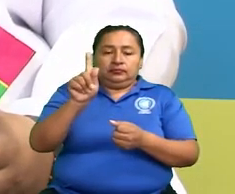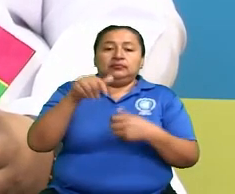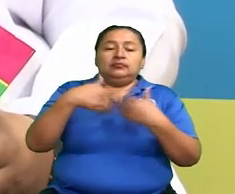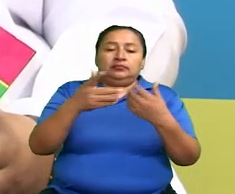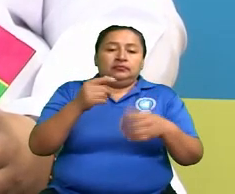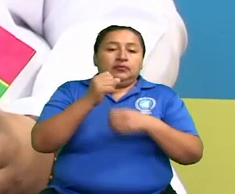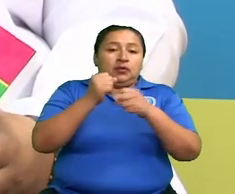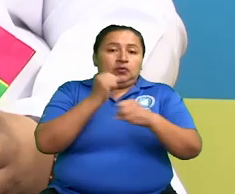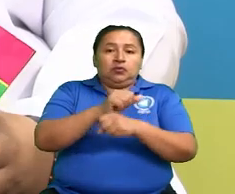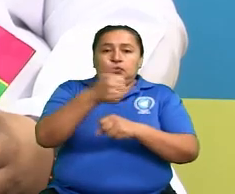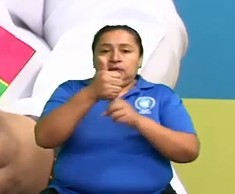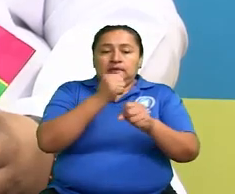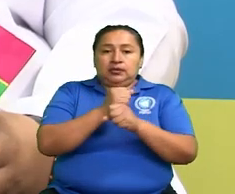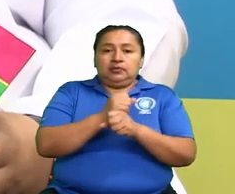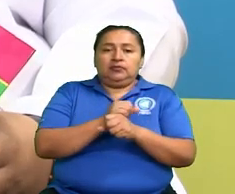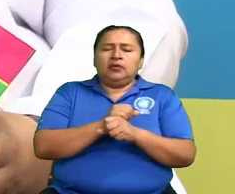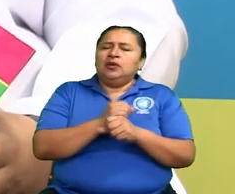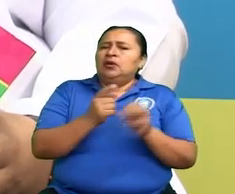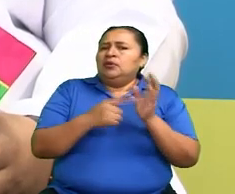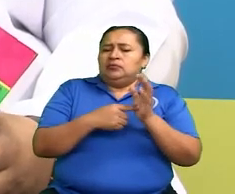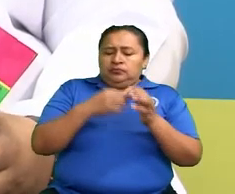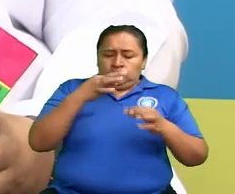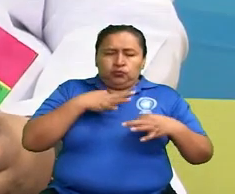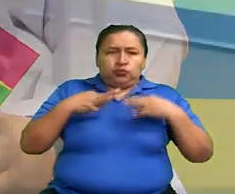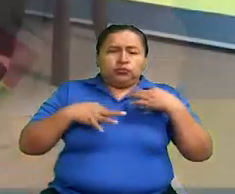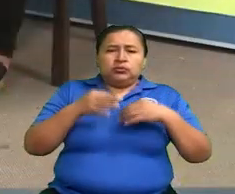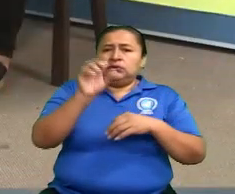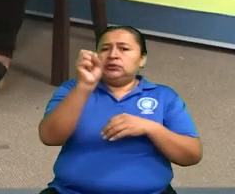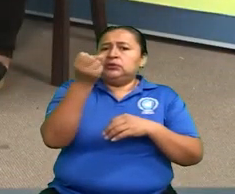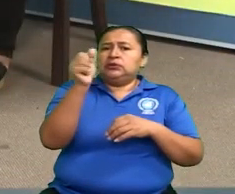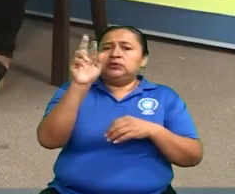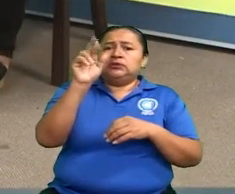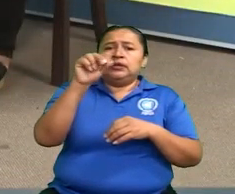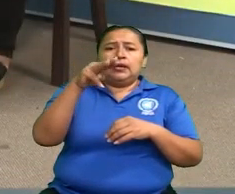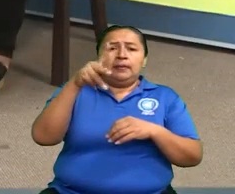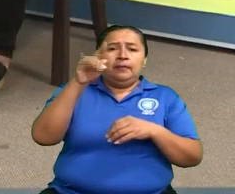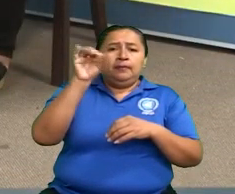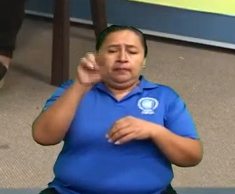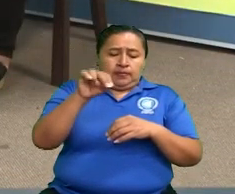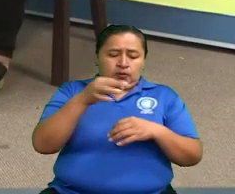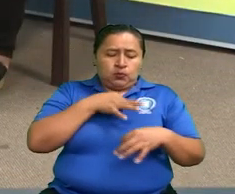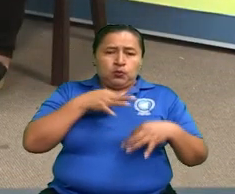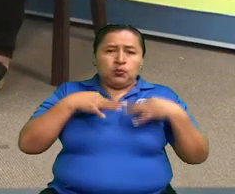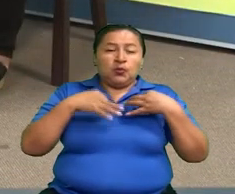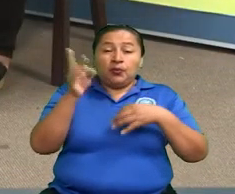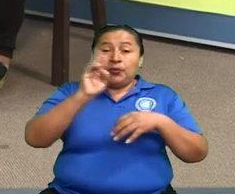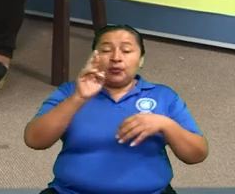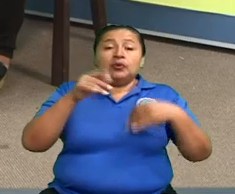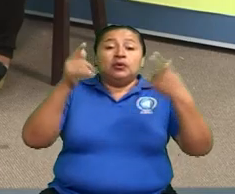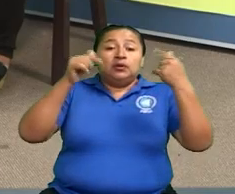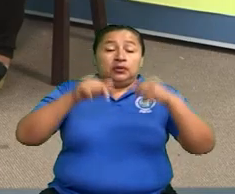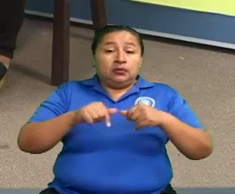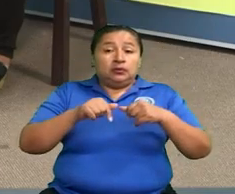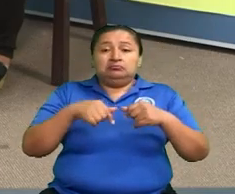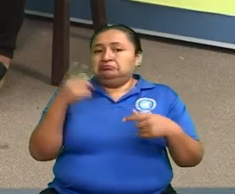edad de los 6 años. En el caso del sarampión, usted me decía algo muy importante al inicio del programa, y es que ahora se ve